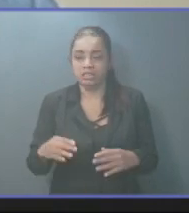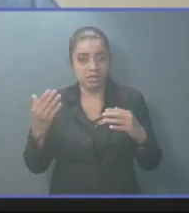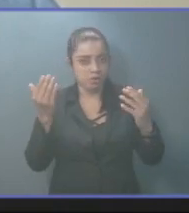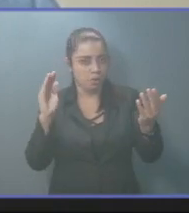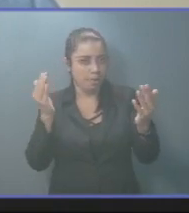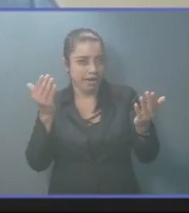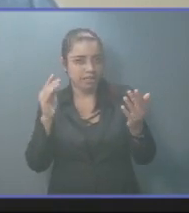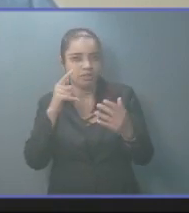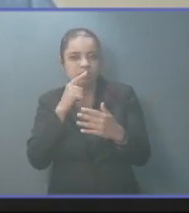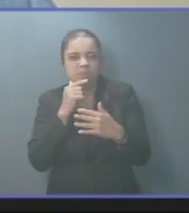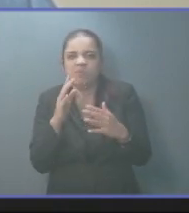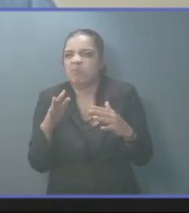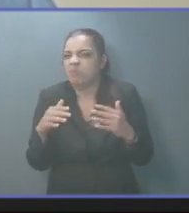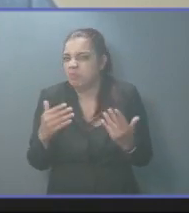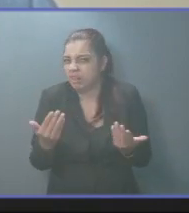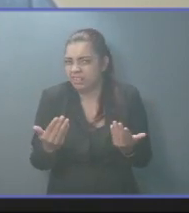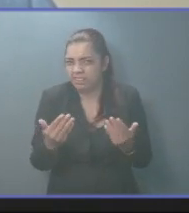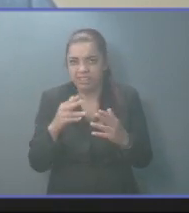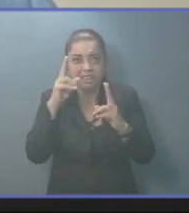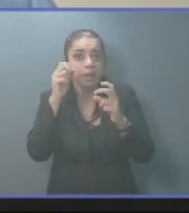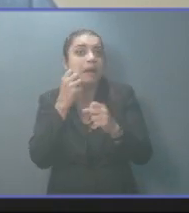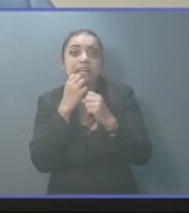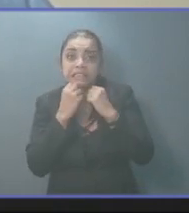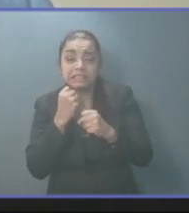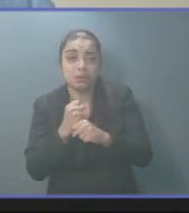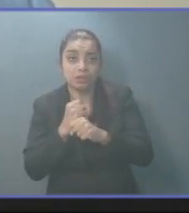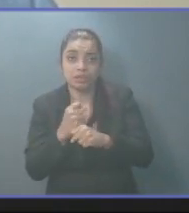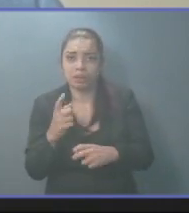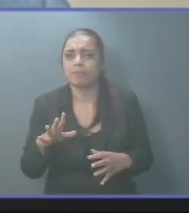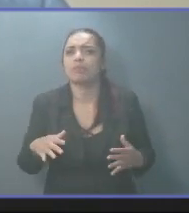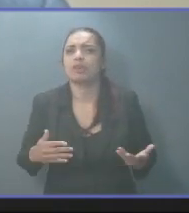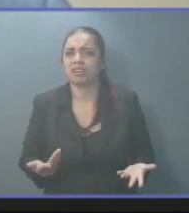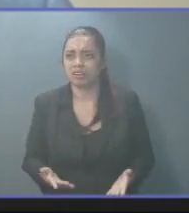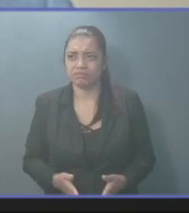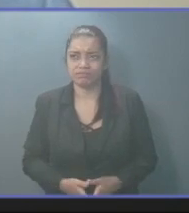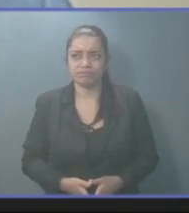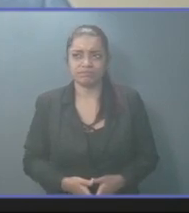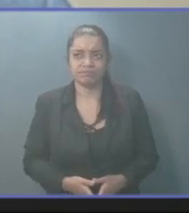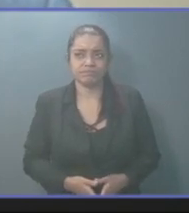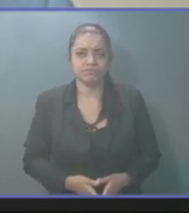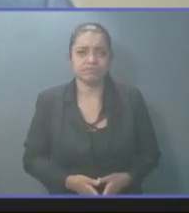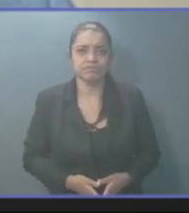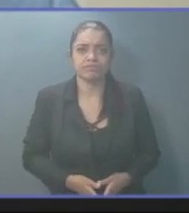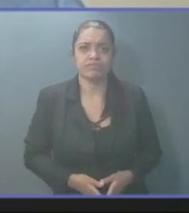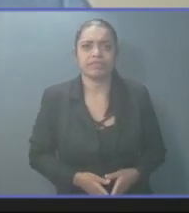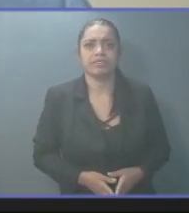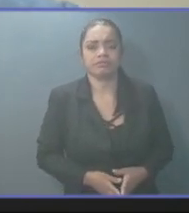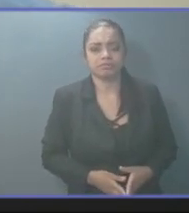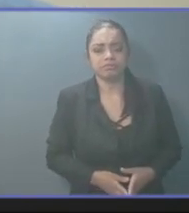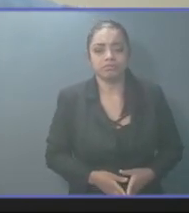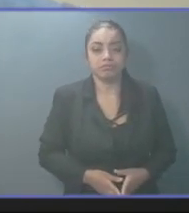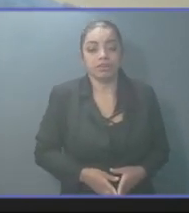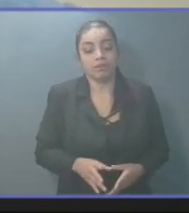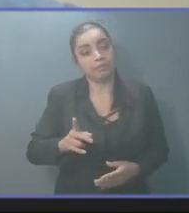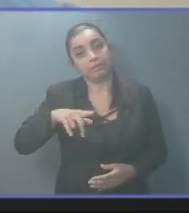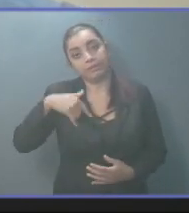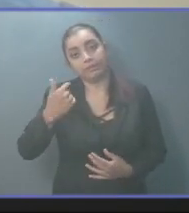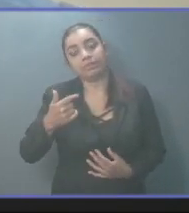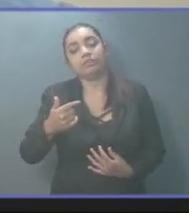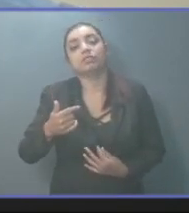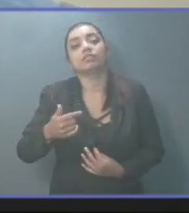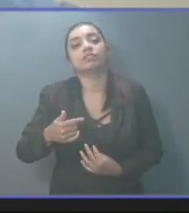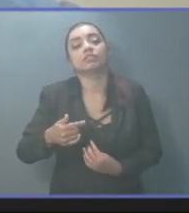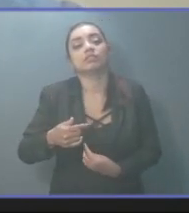porque si era el argumento de seguridad podría preguntarse por qué antes no se hizo pero la otra pregunta